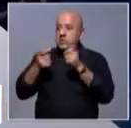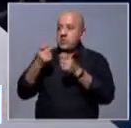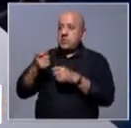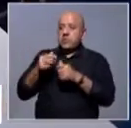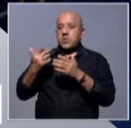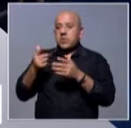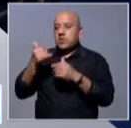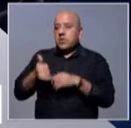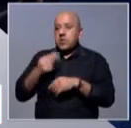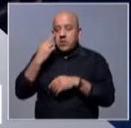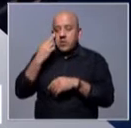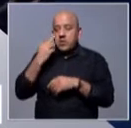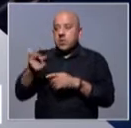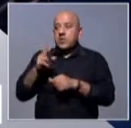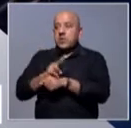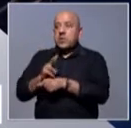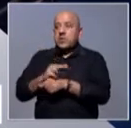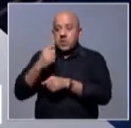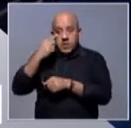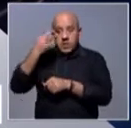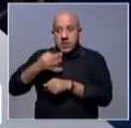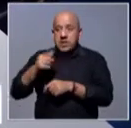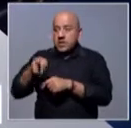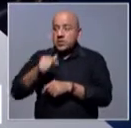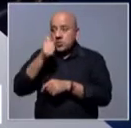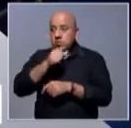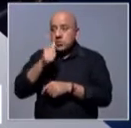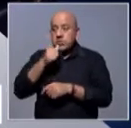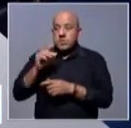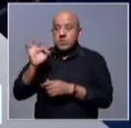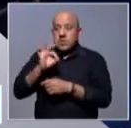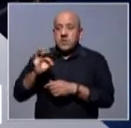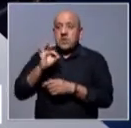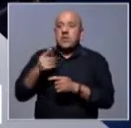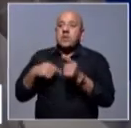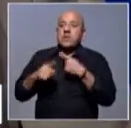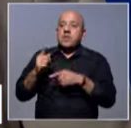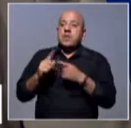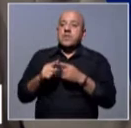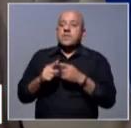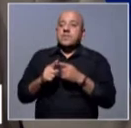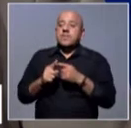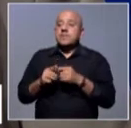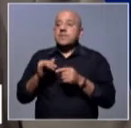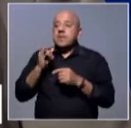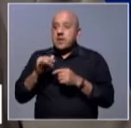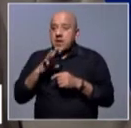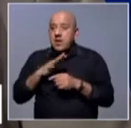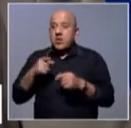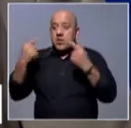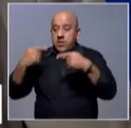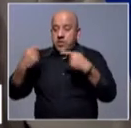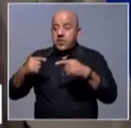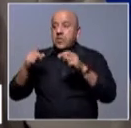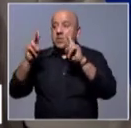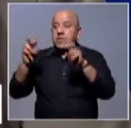tiene problemas de seguridad la realidad es que eso no resuelve nada y por tanto nos parece que en todo caso si hay que dar un debate sobre